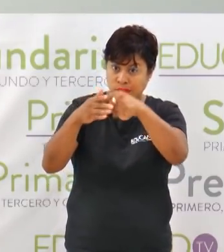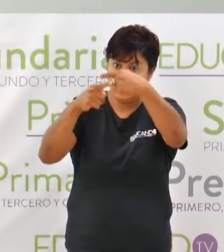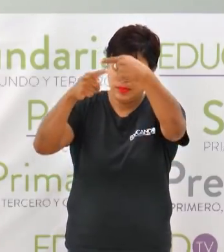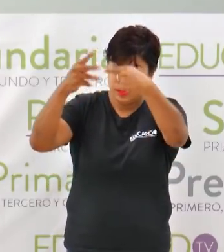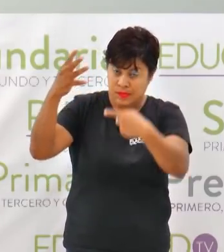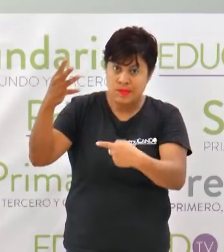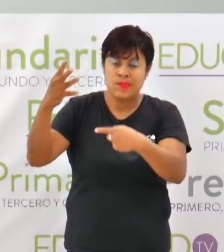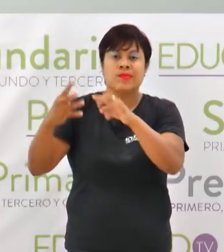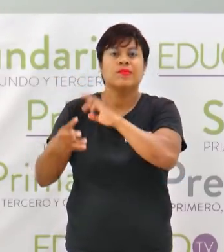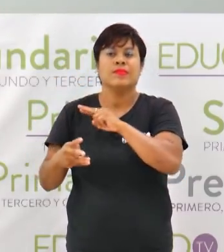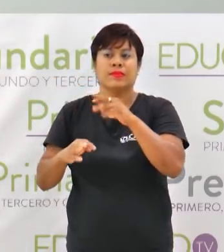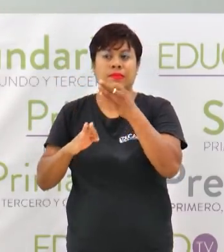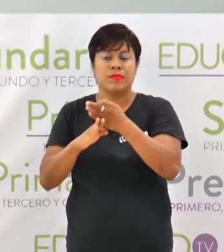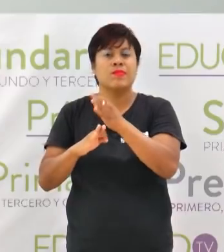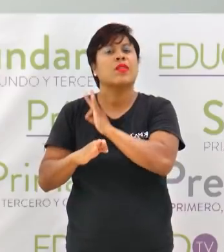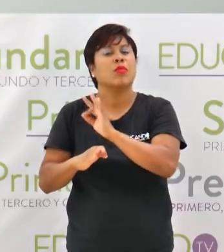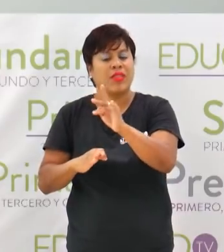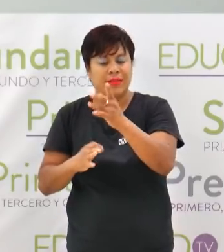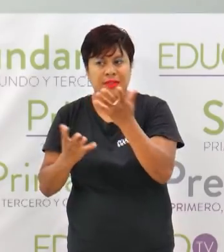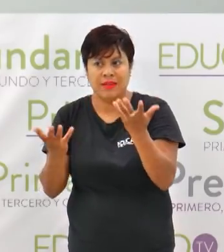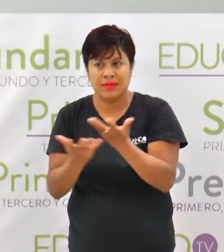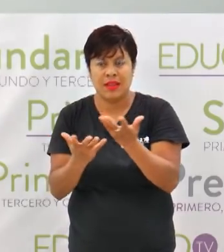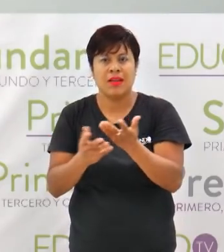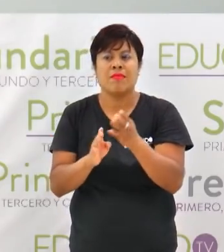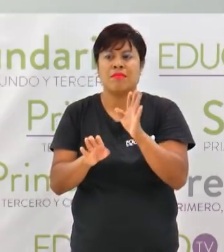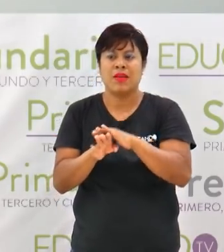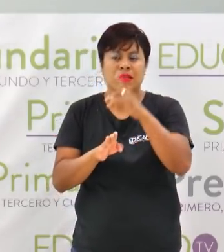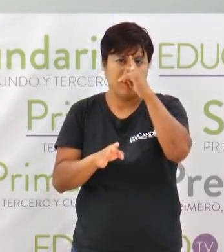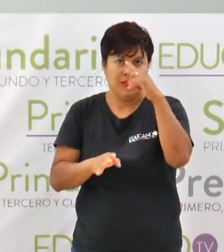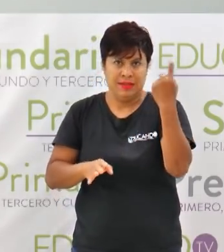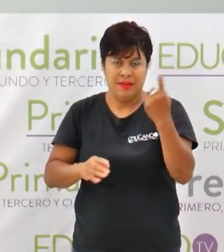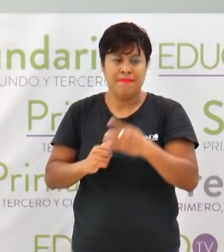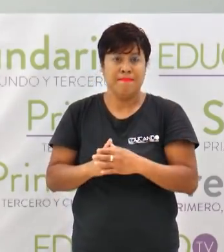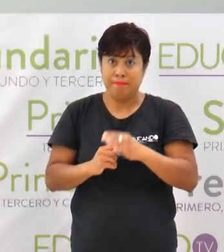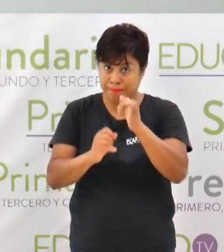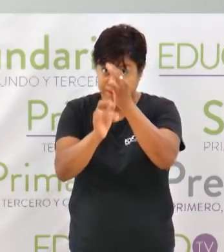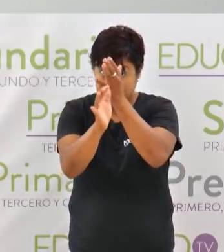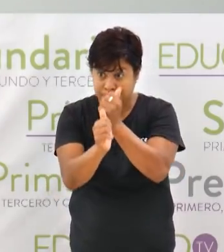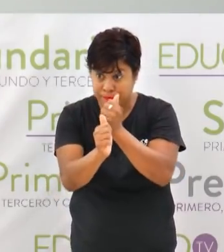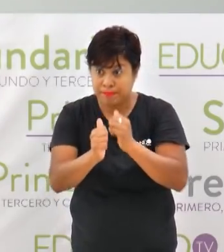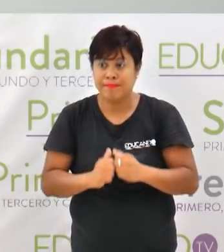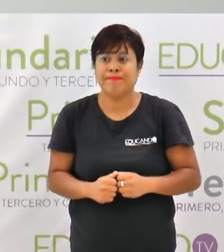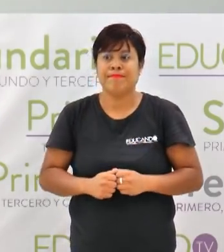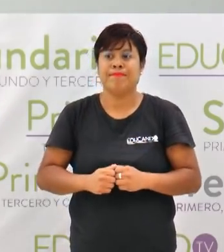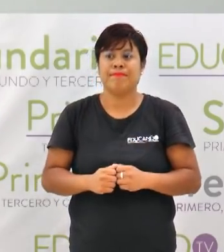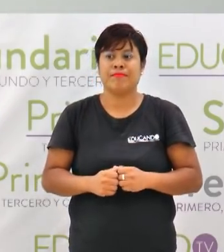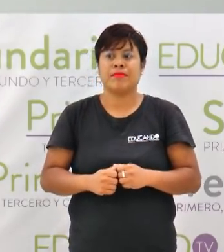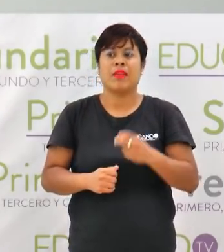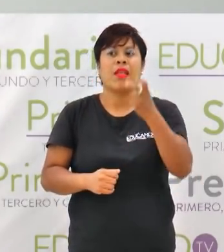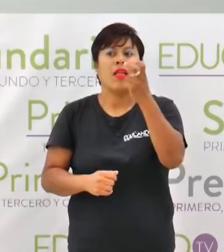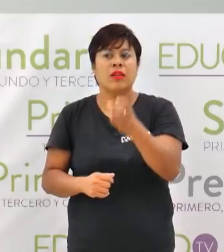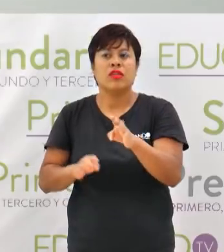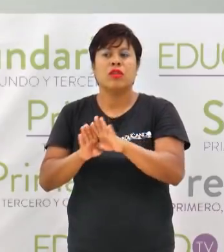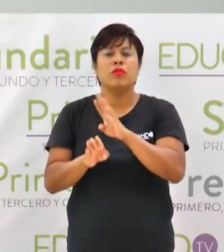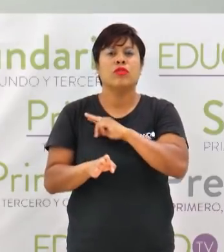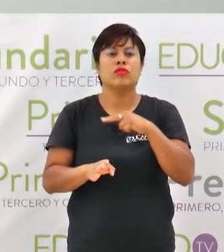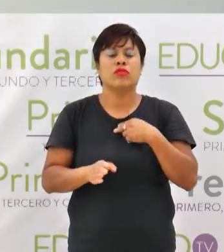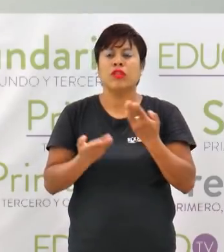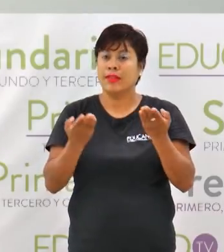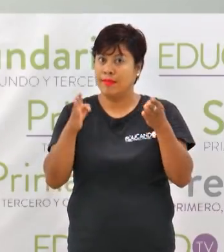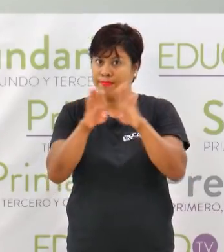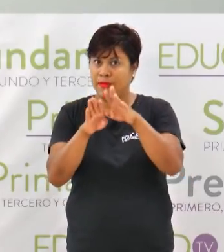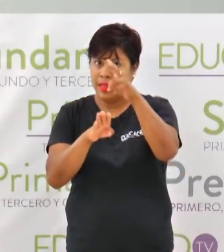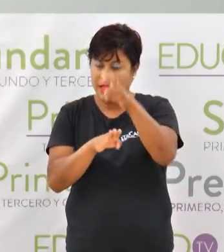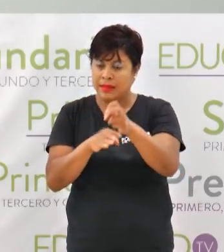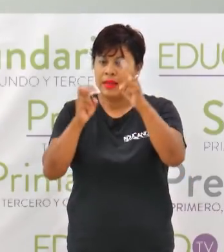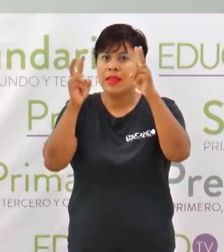hablado aquí puedas realizarla de forma muy sencilla. ¿Estamos de acuerdo? Es así como concluimos este tema